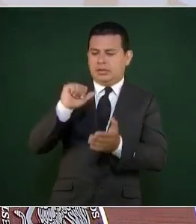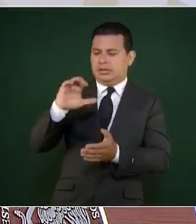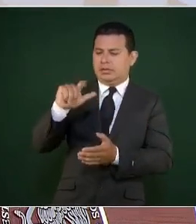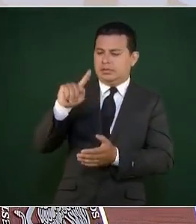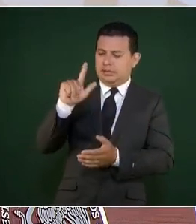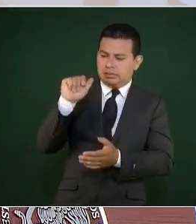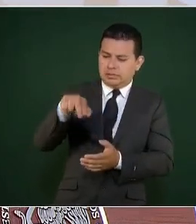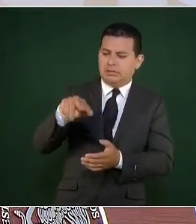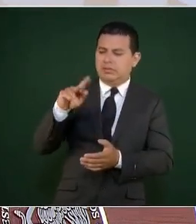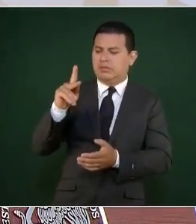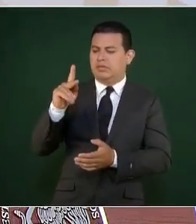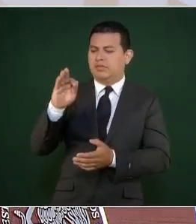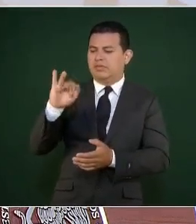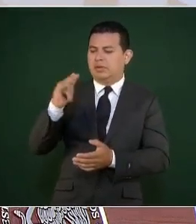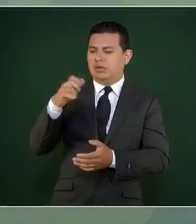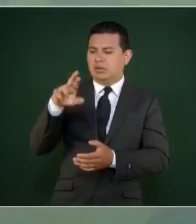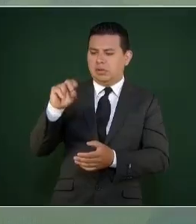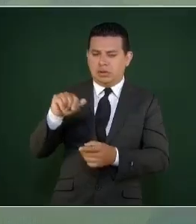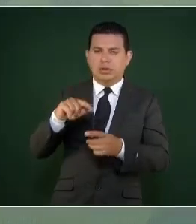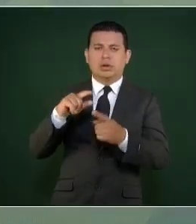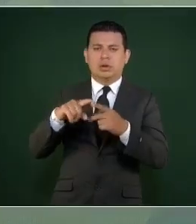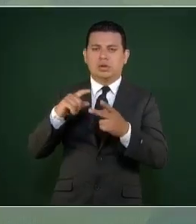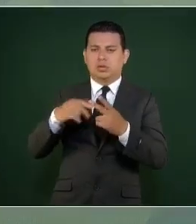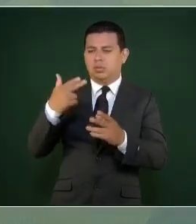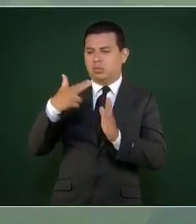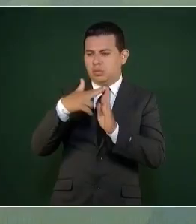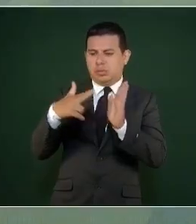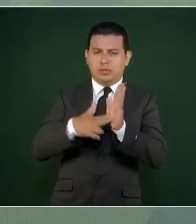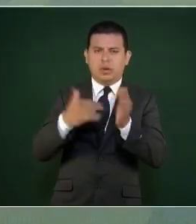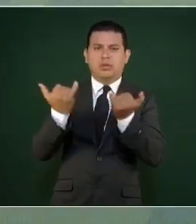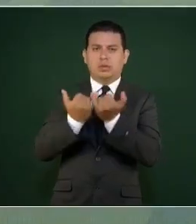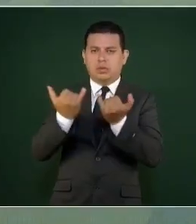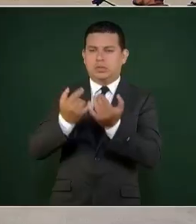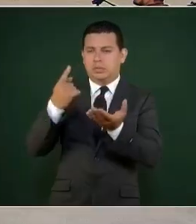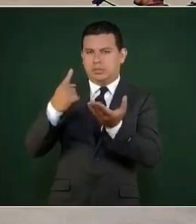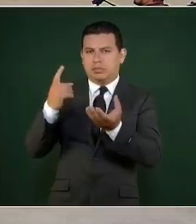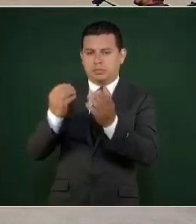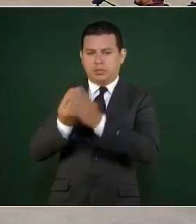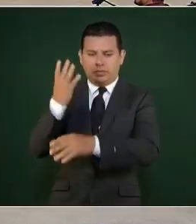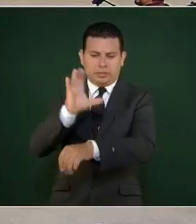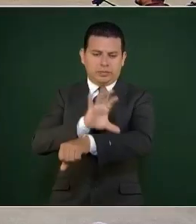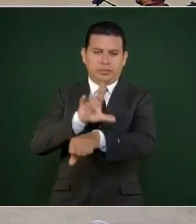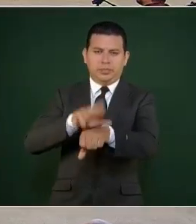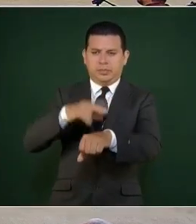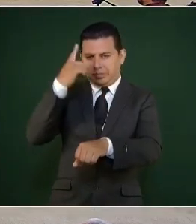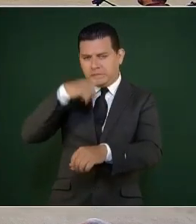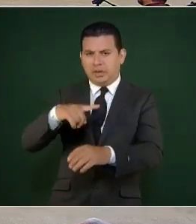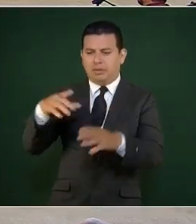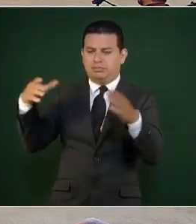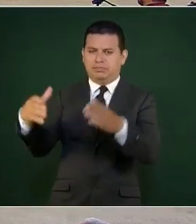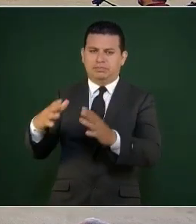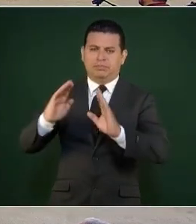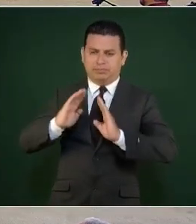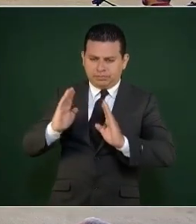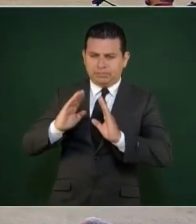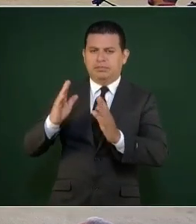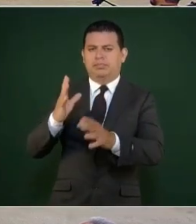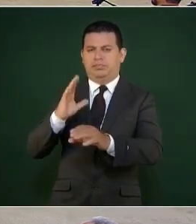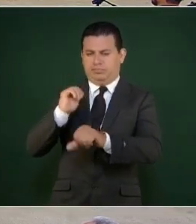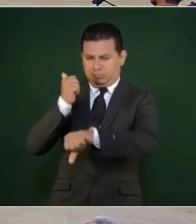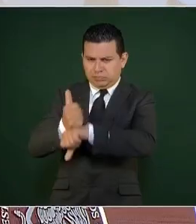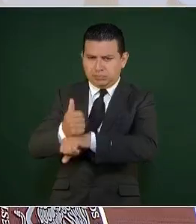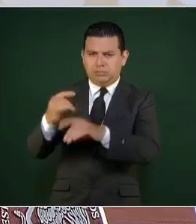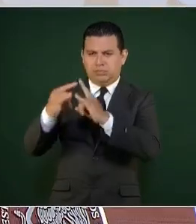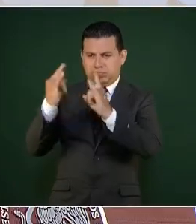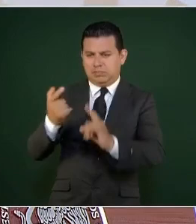Figueroa. Y en Huatulco también construiremos una coordinación de batallón, una compañía